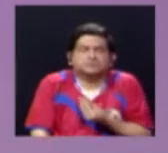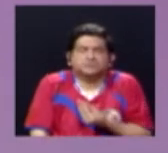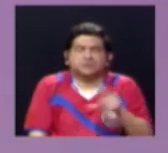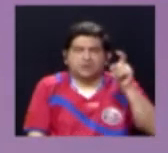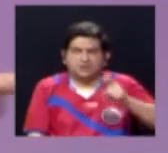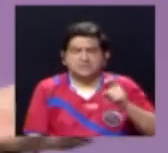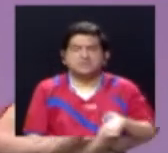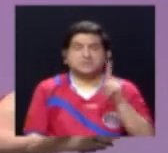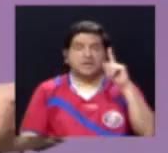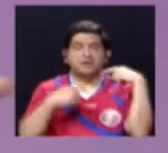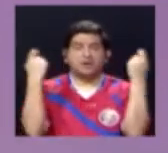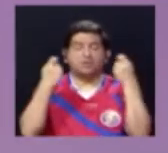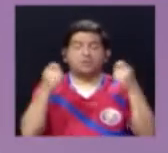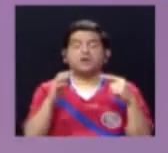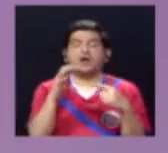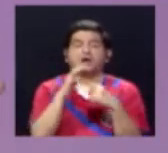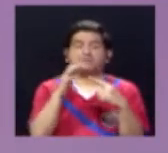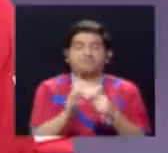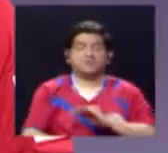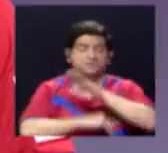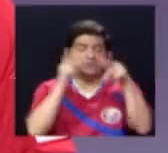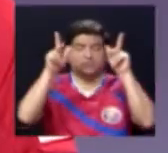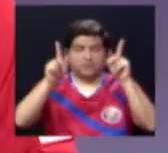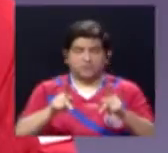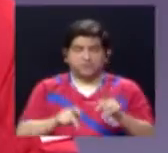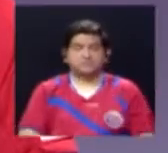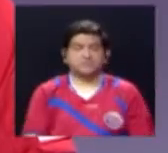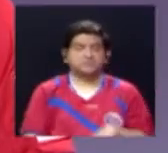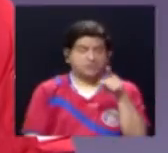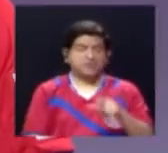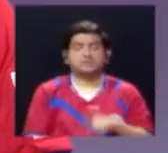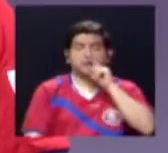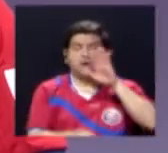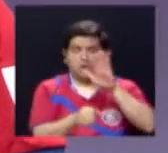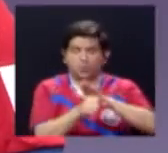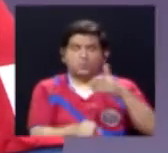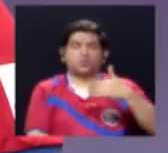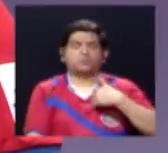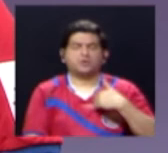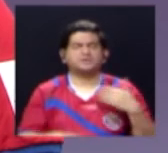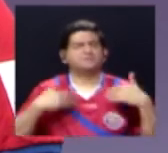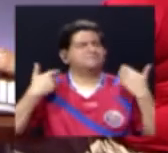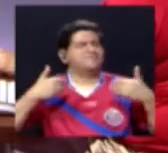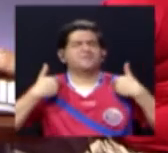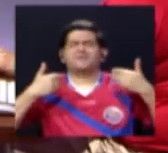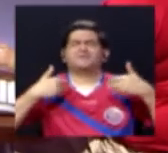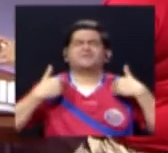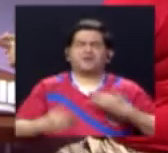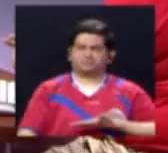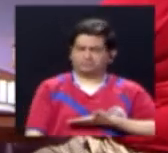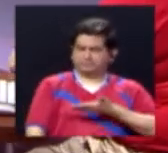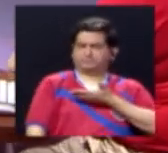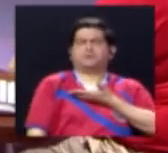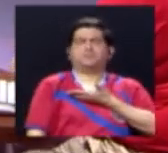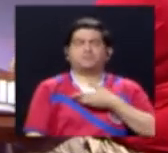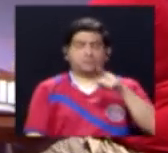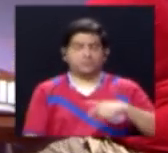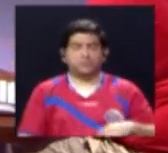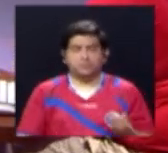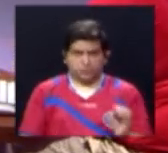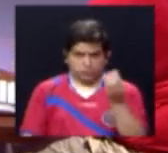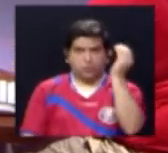debería ser una fiesta popular en el que todo mundo estaba comprometido y lleno de felicidad y de orgullo de estos